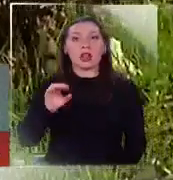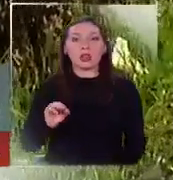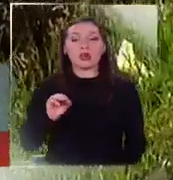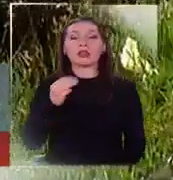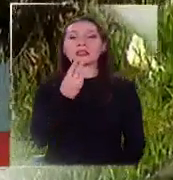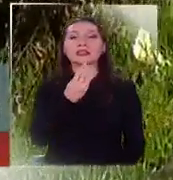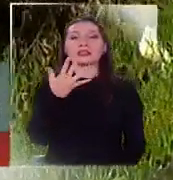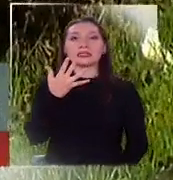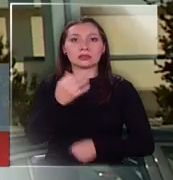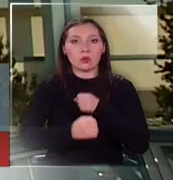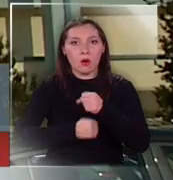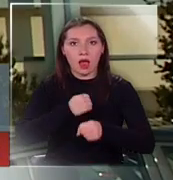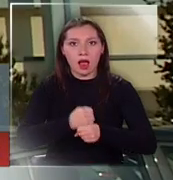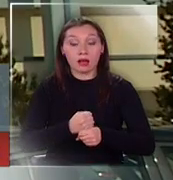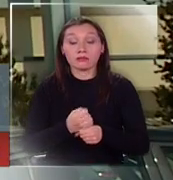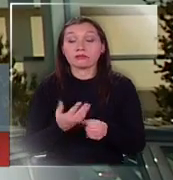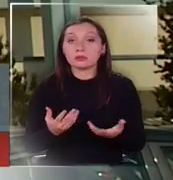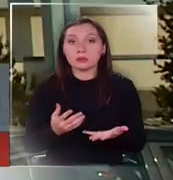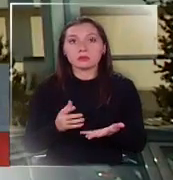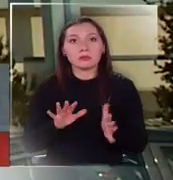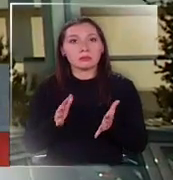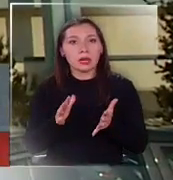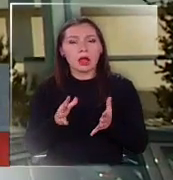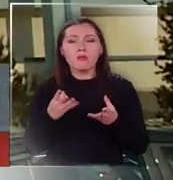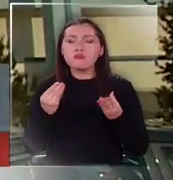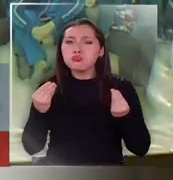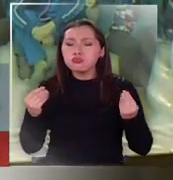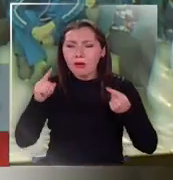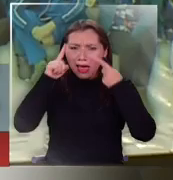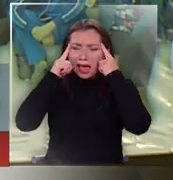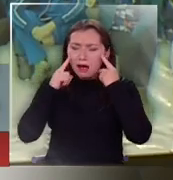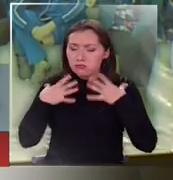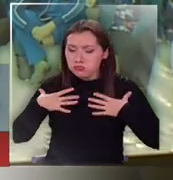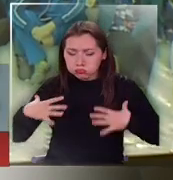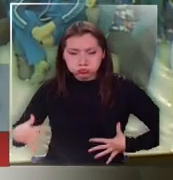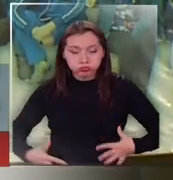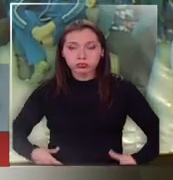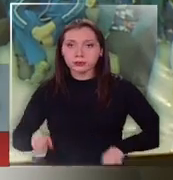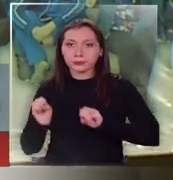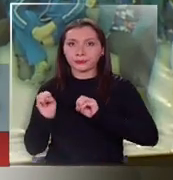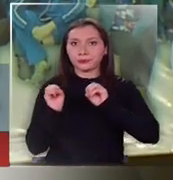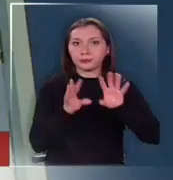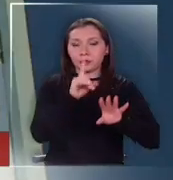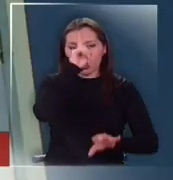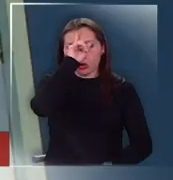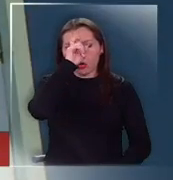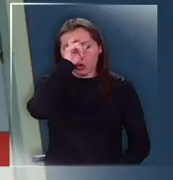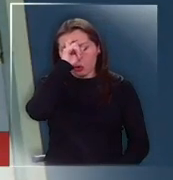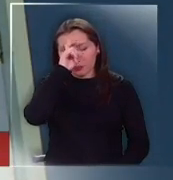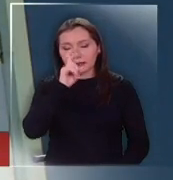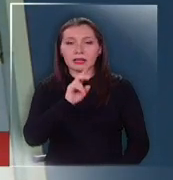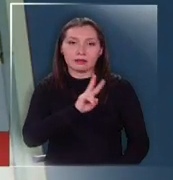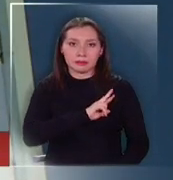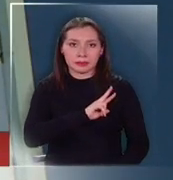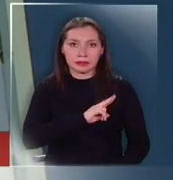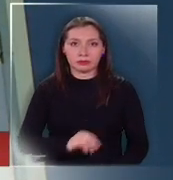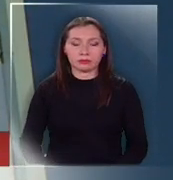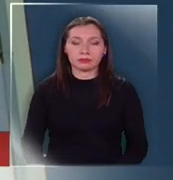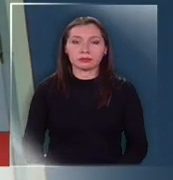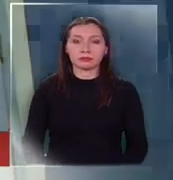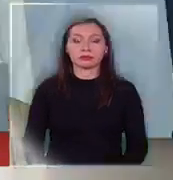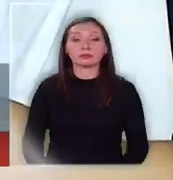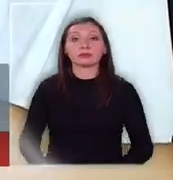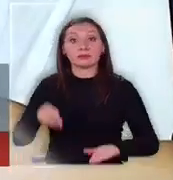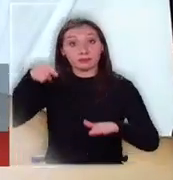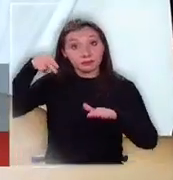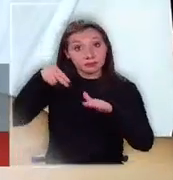35 años quien debido a sus múltiples heridas fue trasladado hasta el hospital carosen ingresa